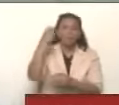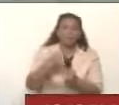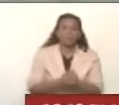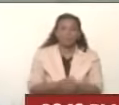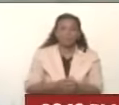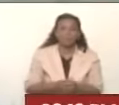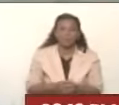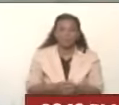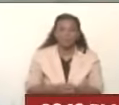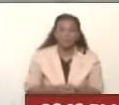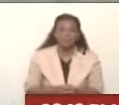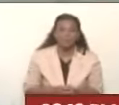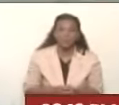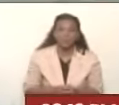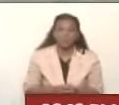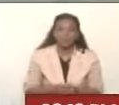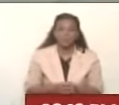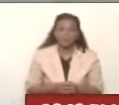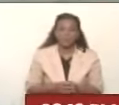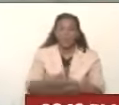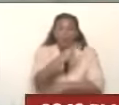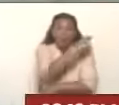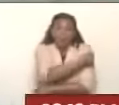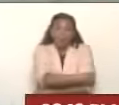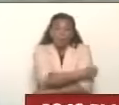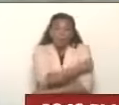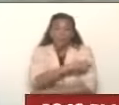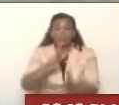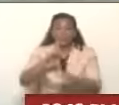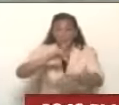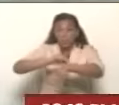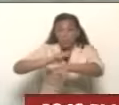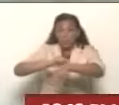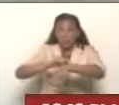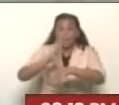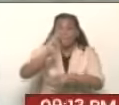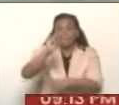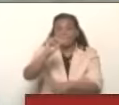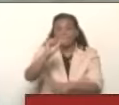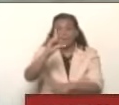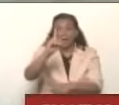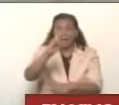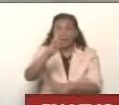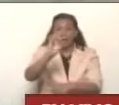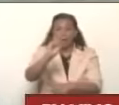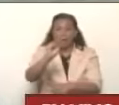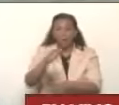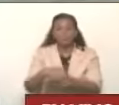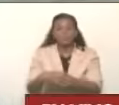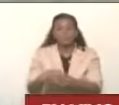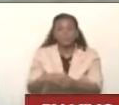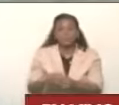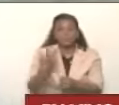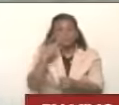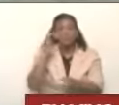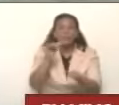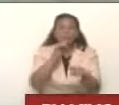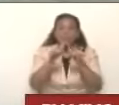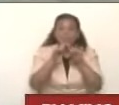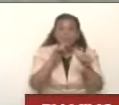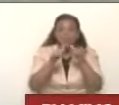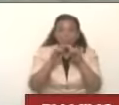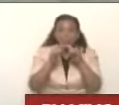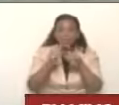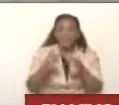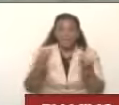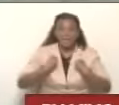Profundo, allá en el hospital doctor Pablo Acosta, vamos a darle buenas noticias a las mujeres de